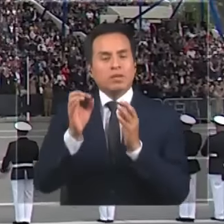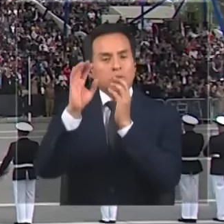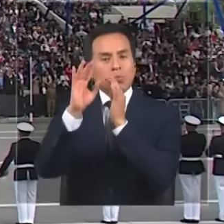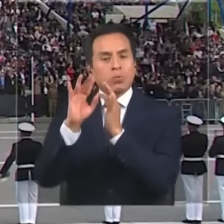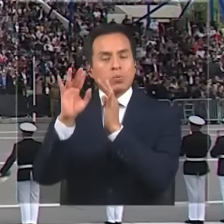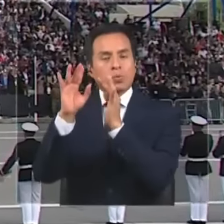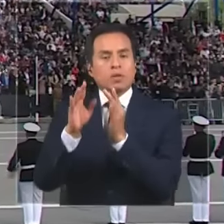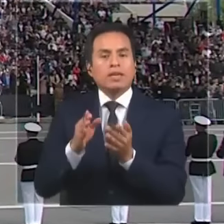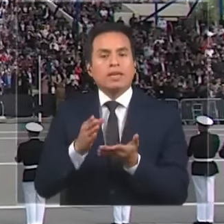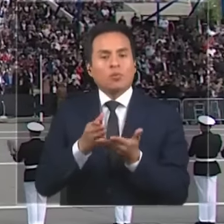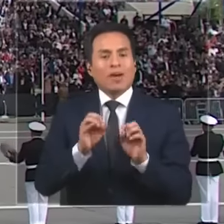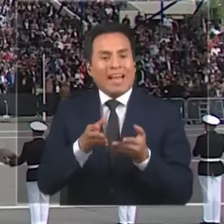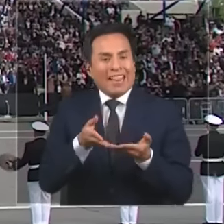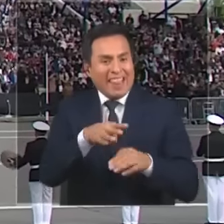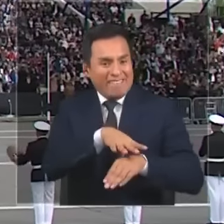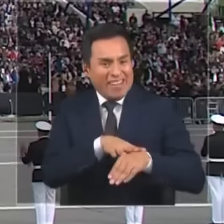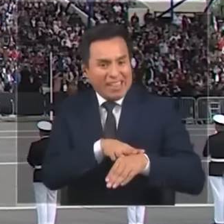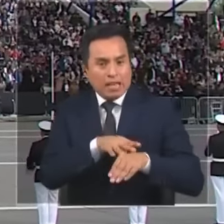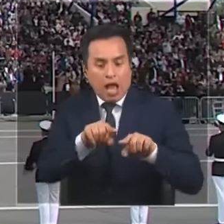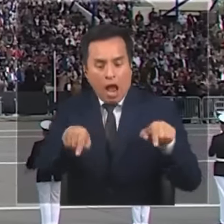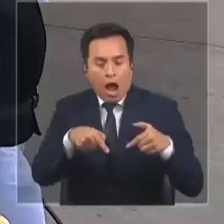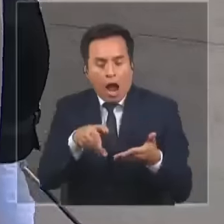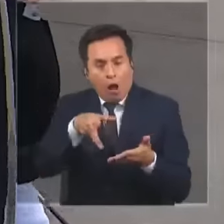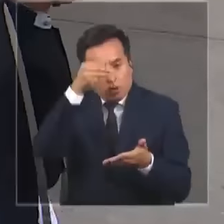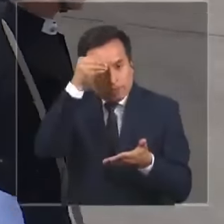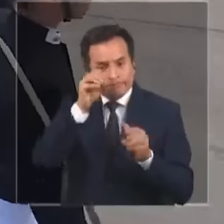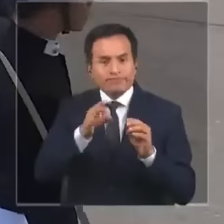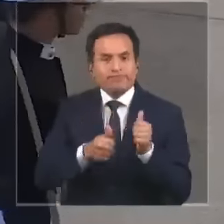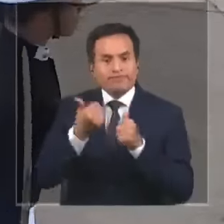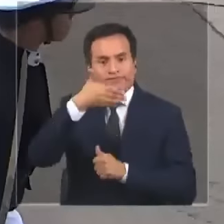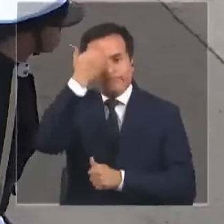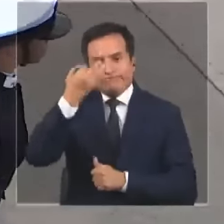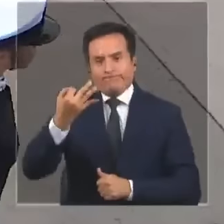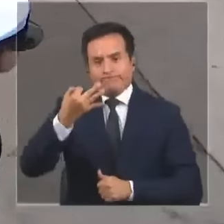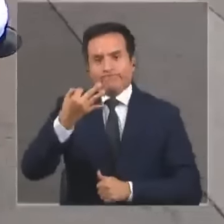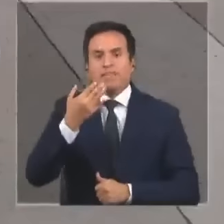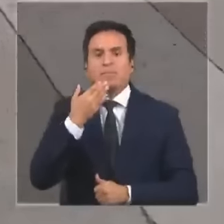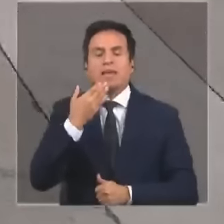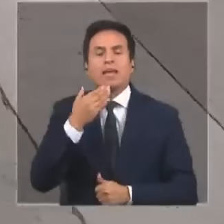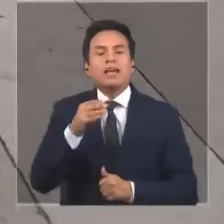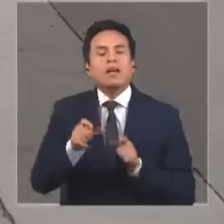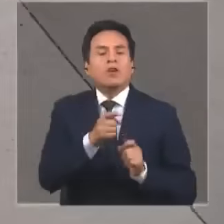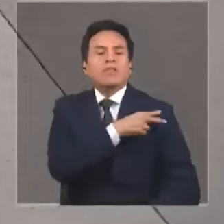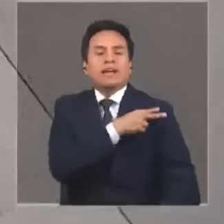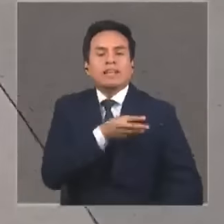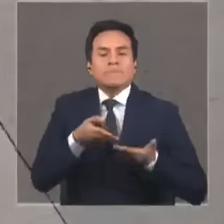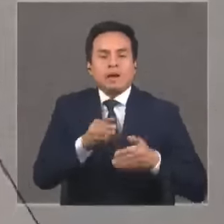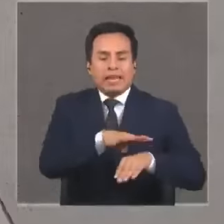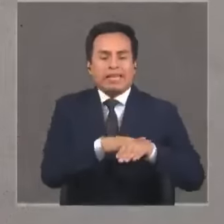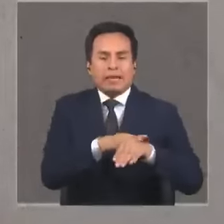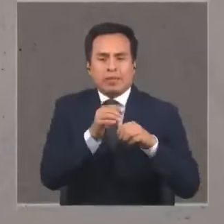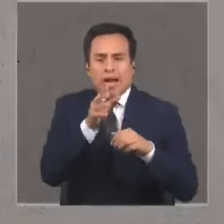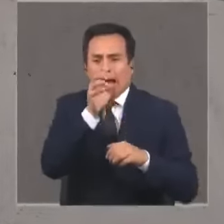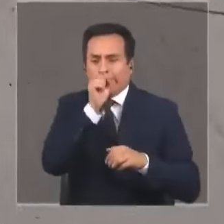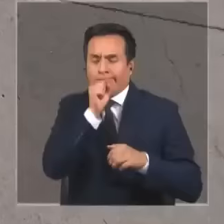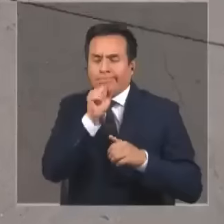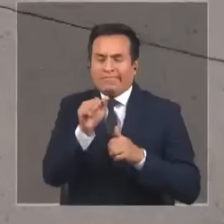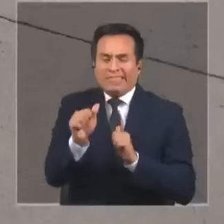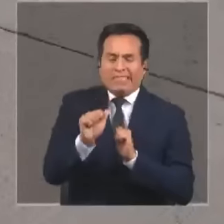La Escuela Naval forma en sus aulas a profesionales de excelencia, oficiales de marina capaces de sobreponerse a la